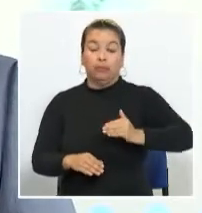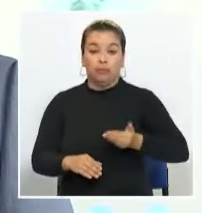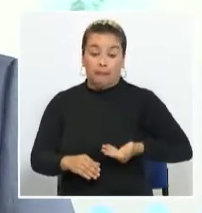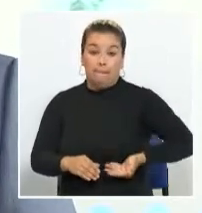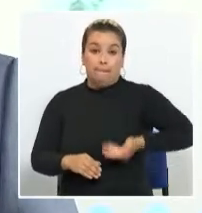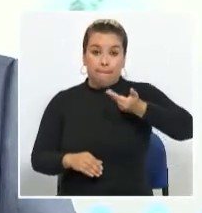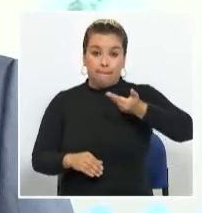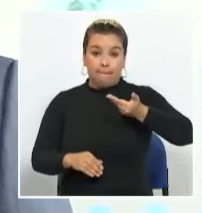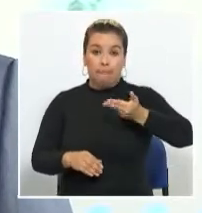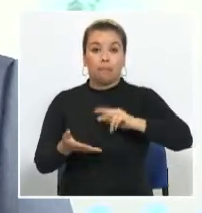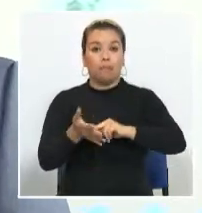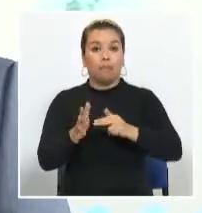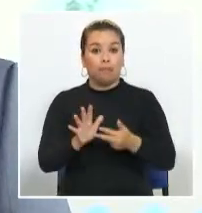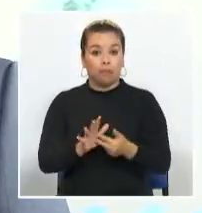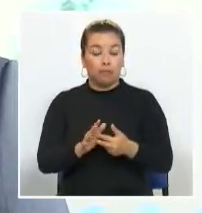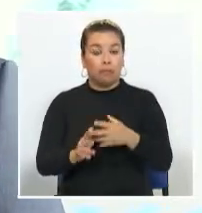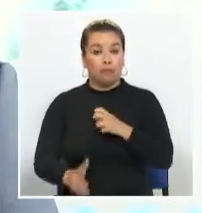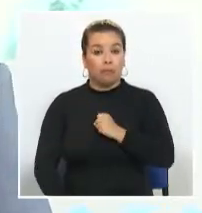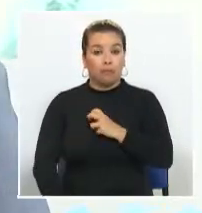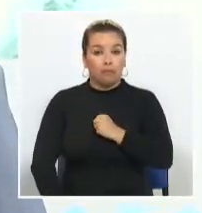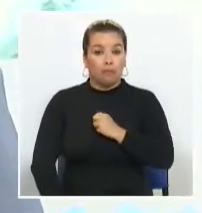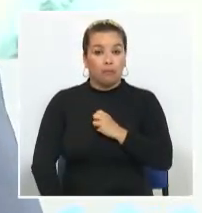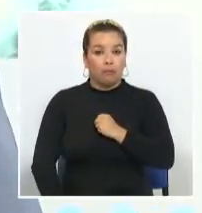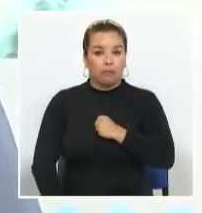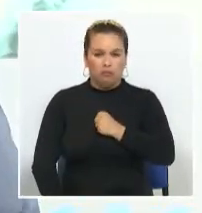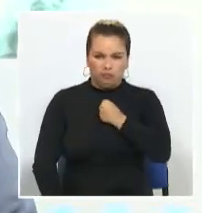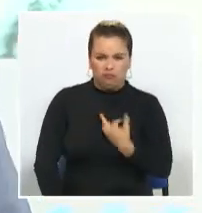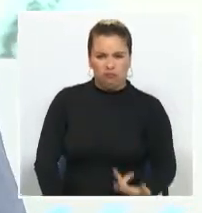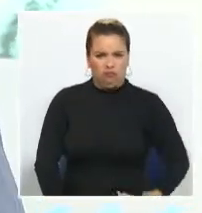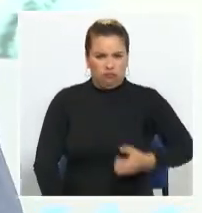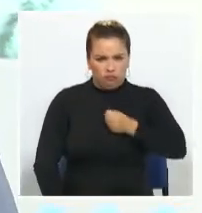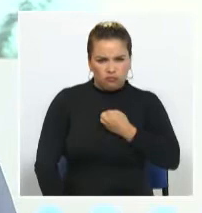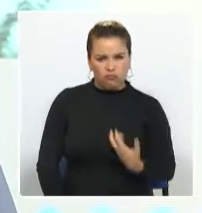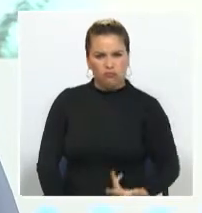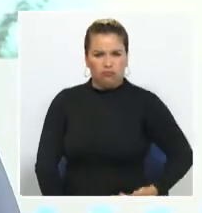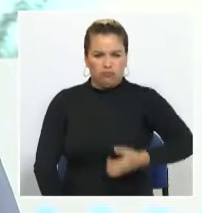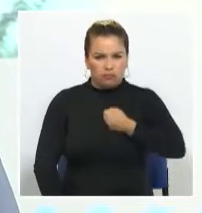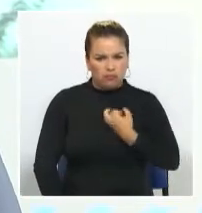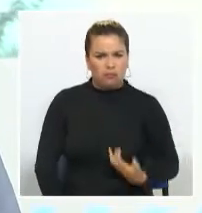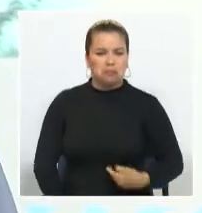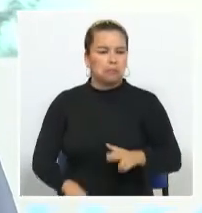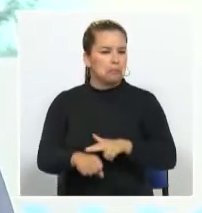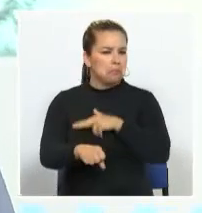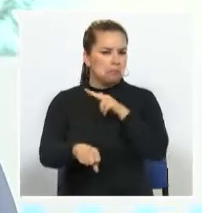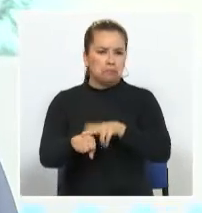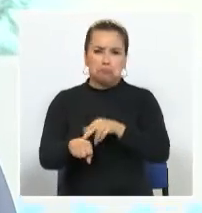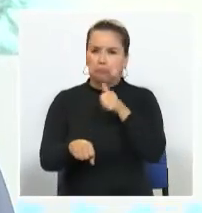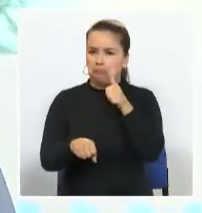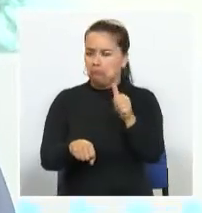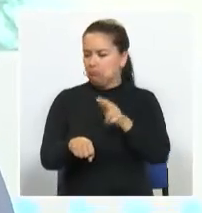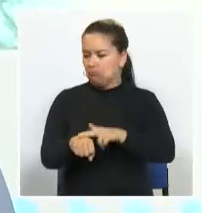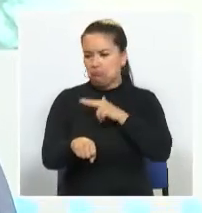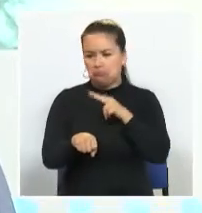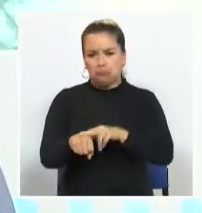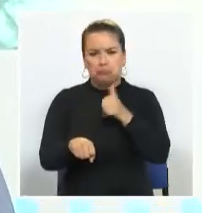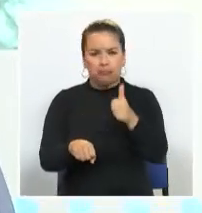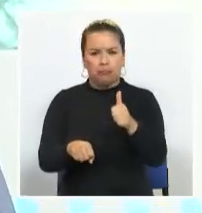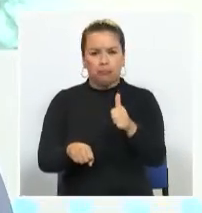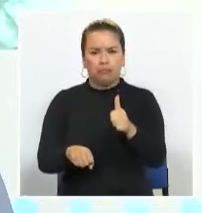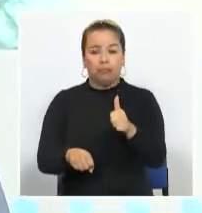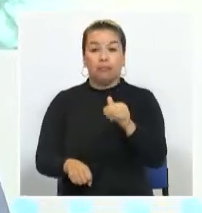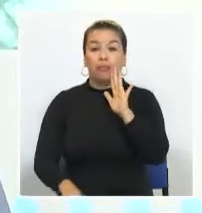es porque nuestro corazón está bombeando en condiciones normales la sangre. Valores inferiores a